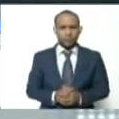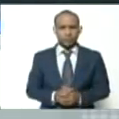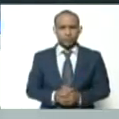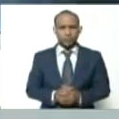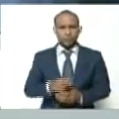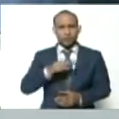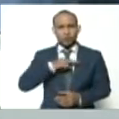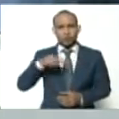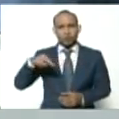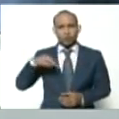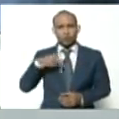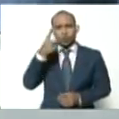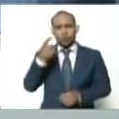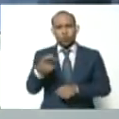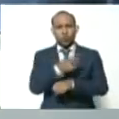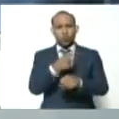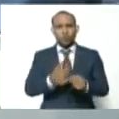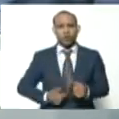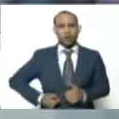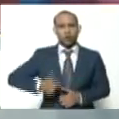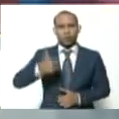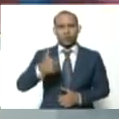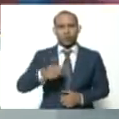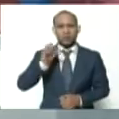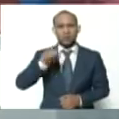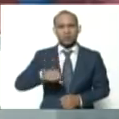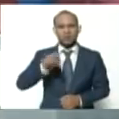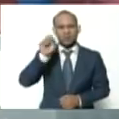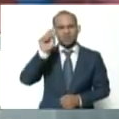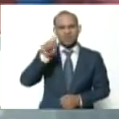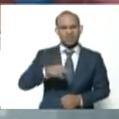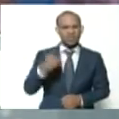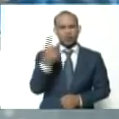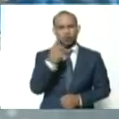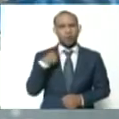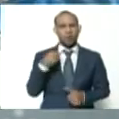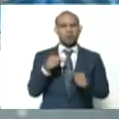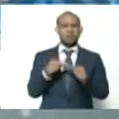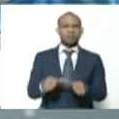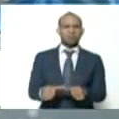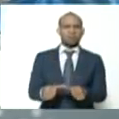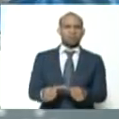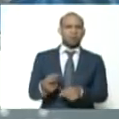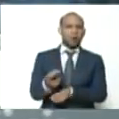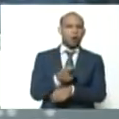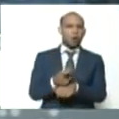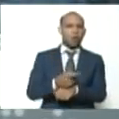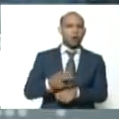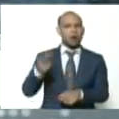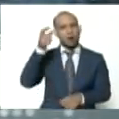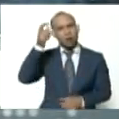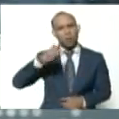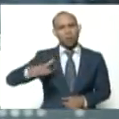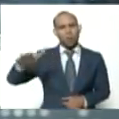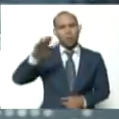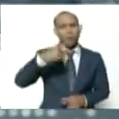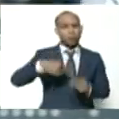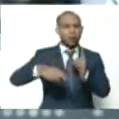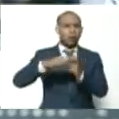seríamos un gobierno más si solo nos quedáramos gobernando para el pueblo, lo cual ya es